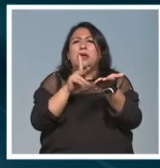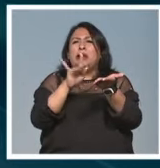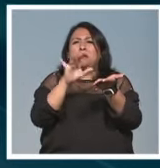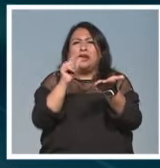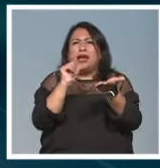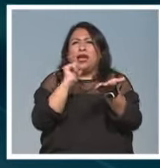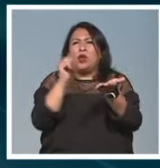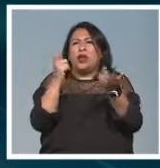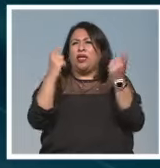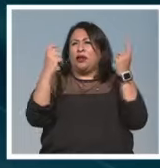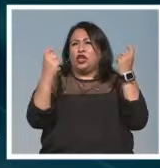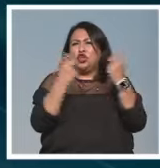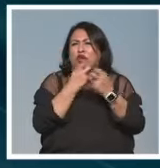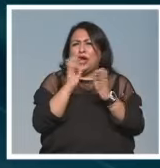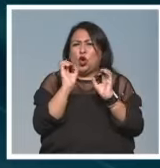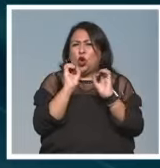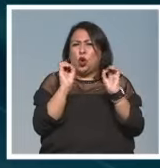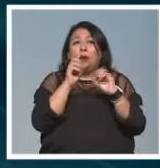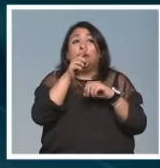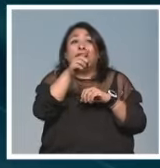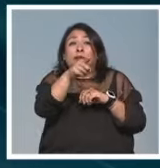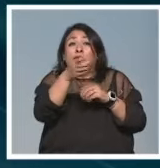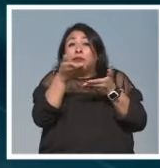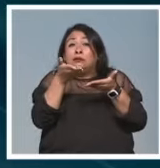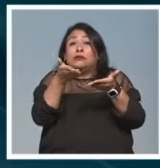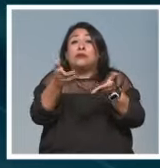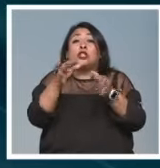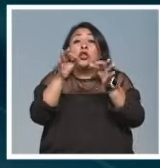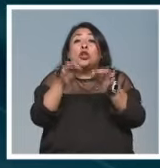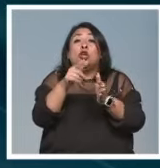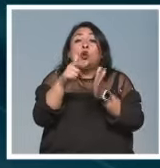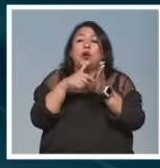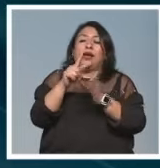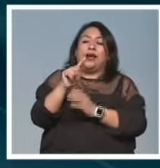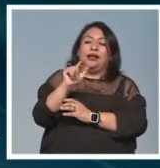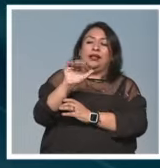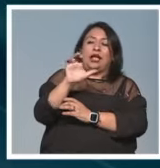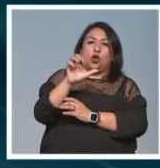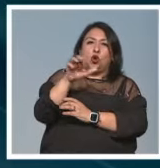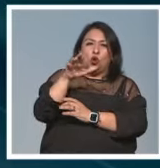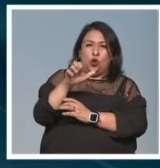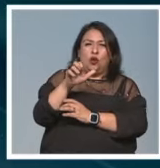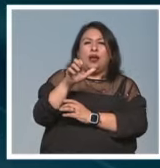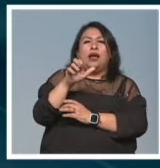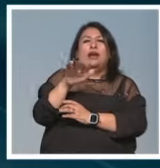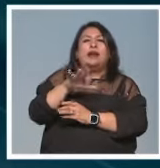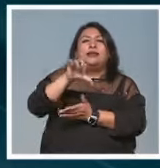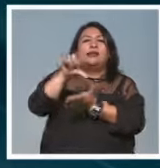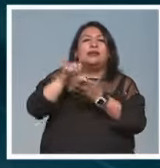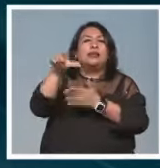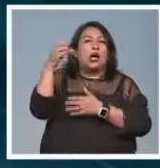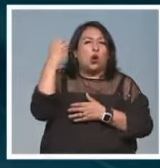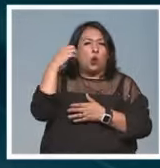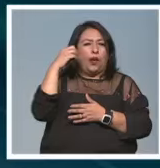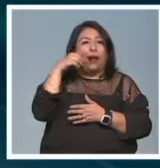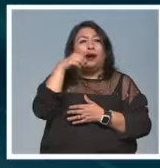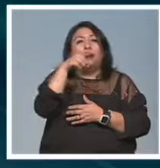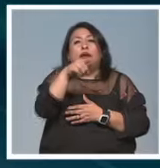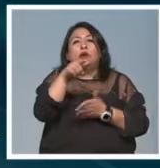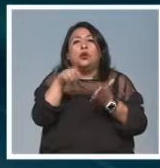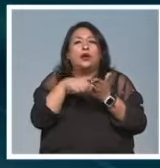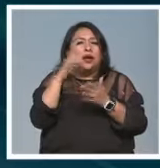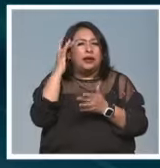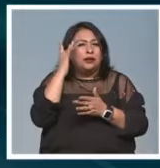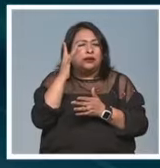ninguna catrina. Este altar es específicamente de Tlacolula de Matamoros, el valle central de Oaxaca. En lugares como San